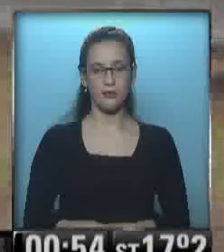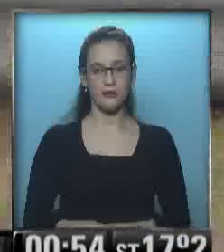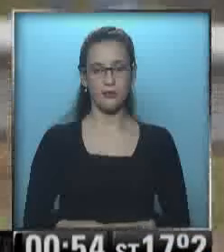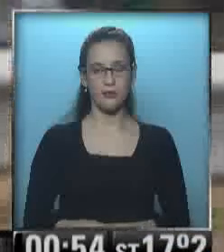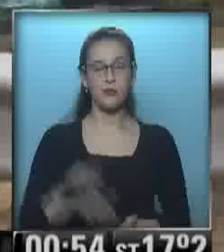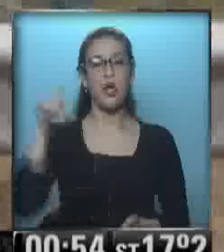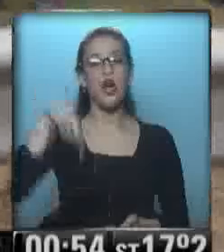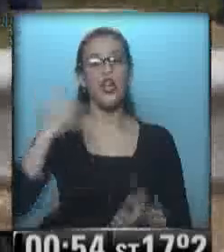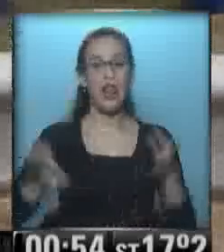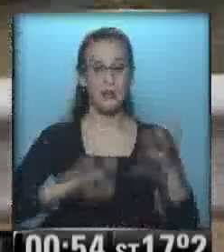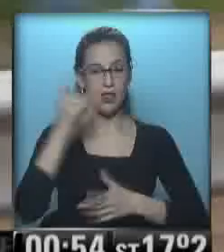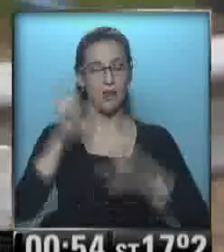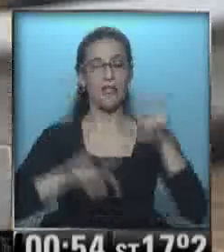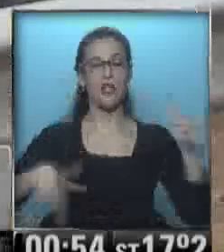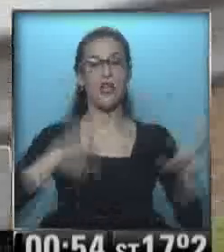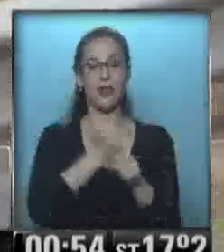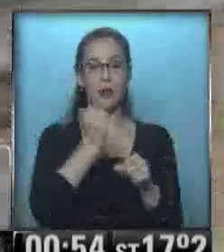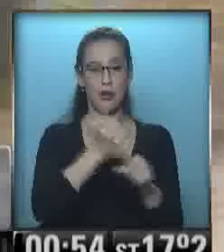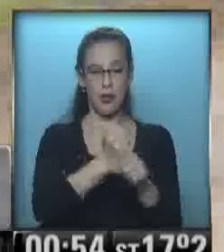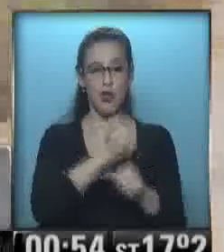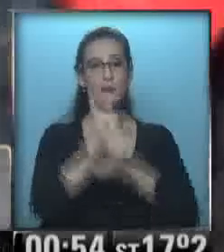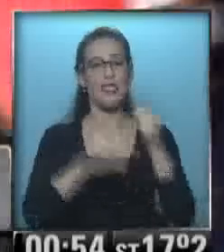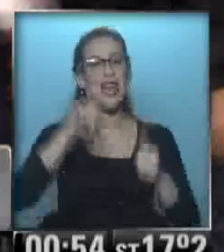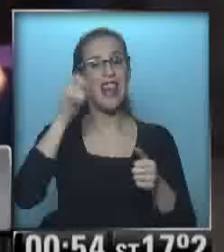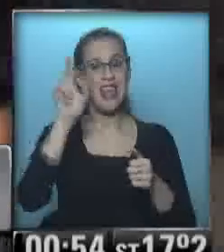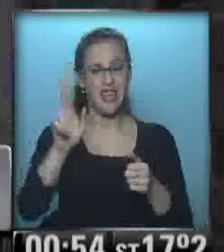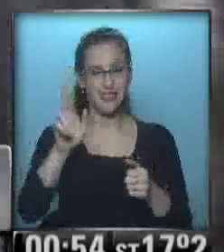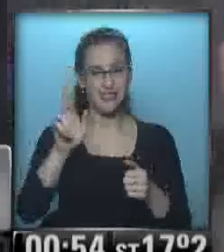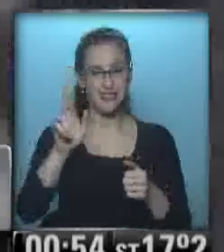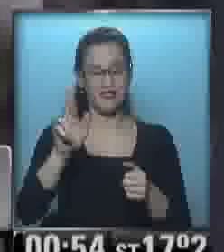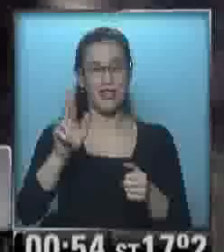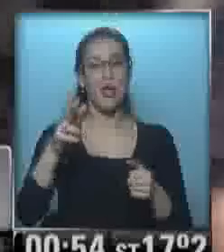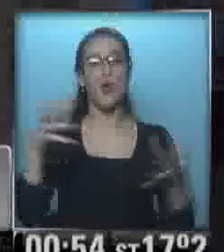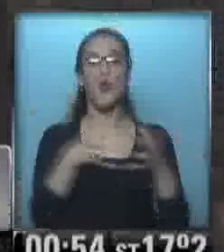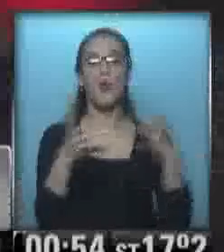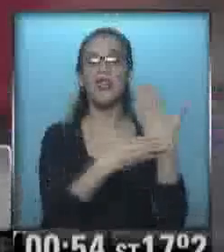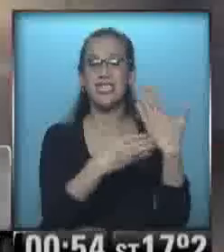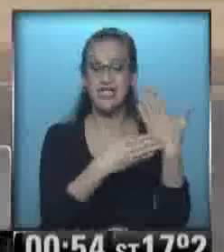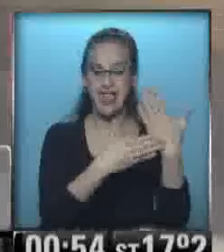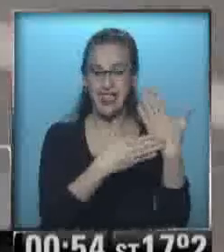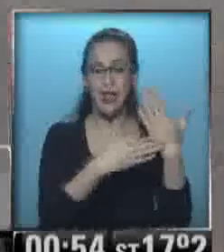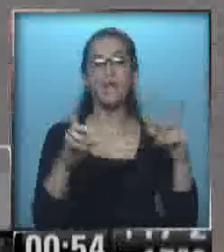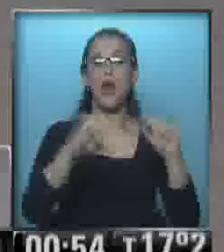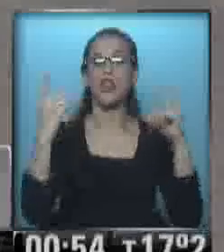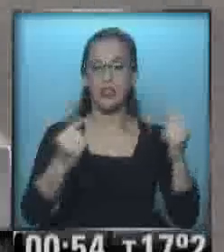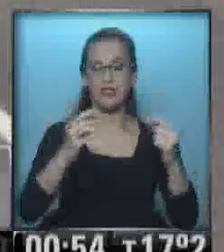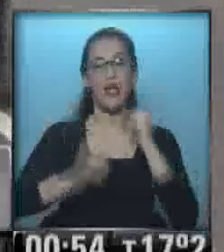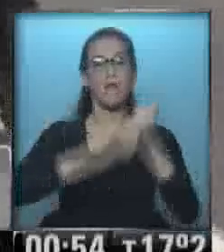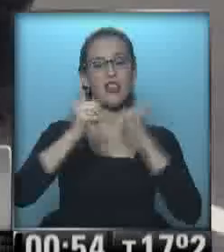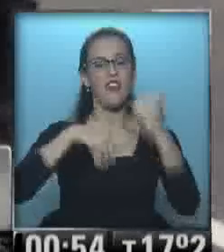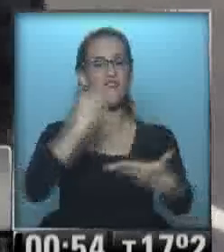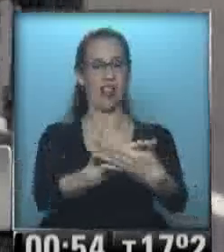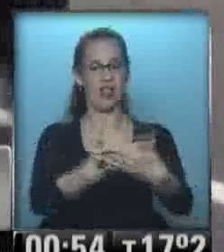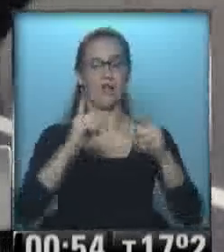Esta mañana, trabajadores despedidos del autopartista Liar con el apoyo de fuerzas de izquierda protestaron frente a la empresa en la Panamericana a la altura